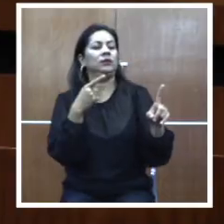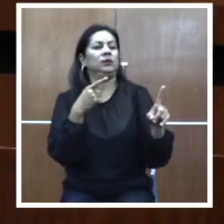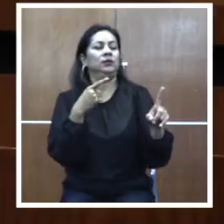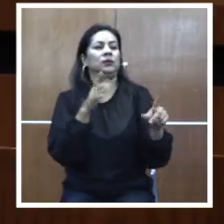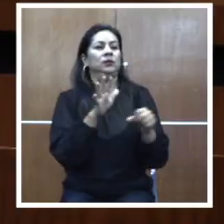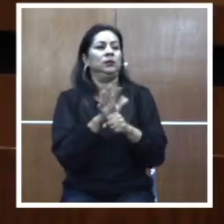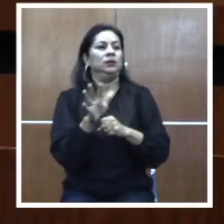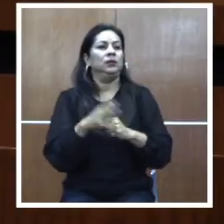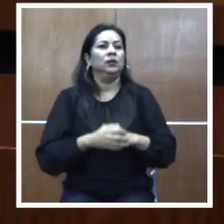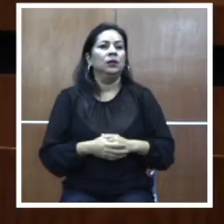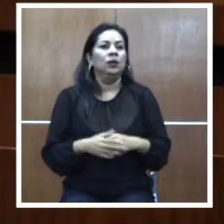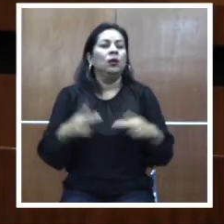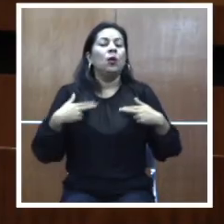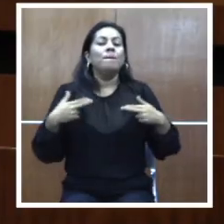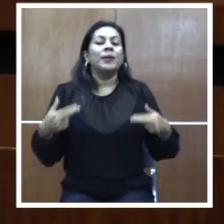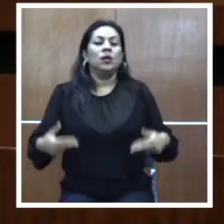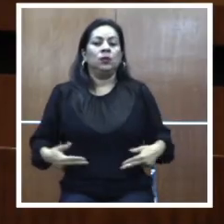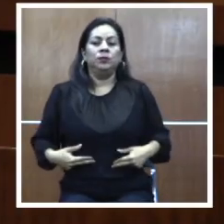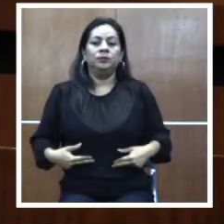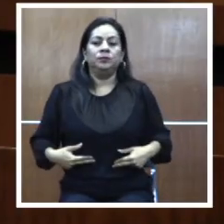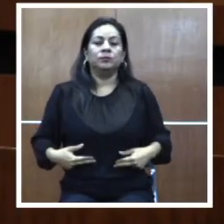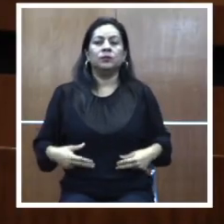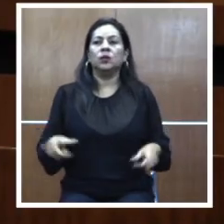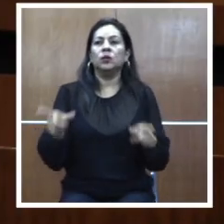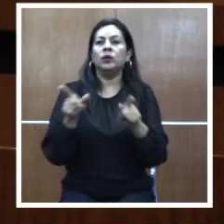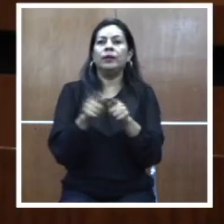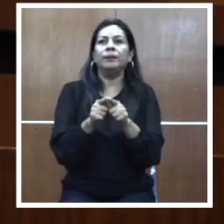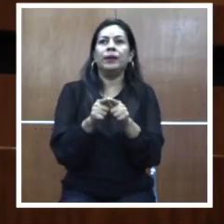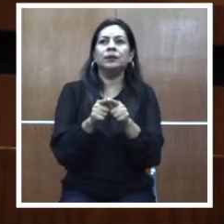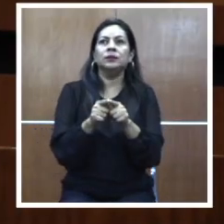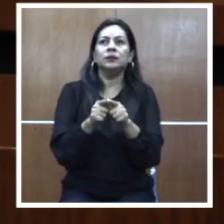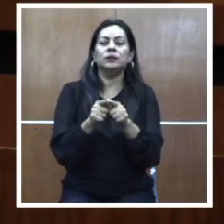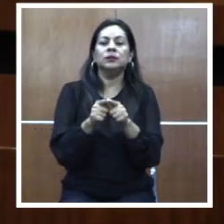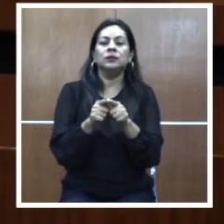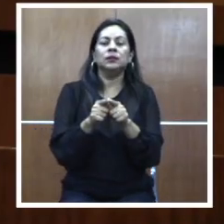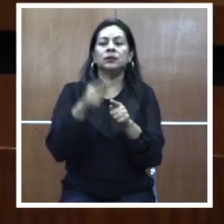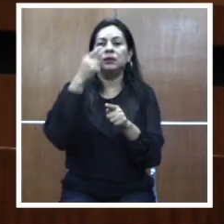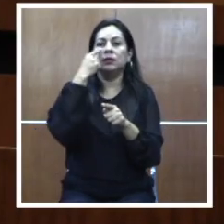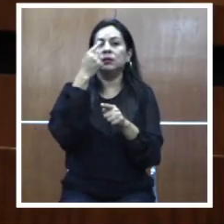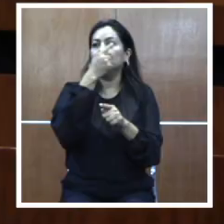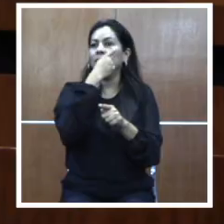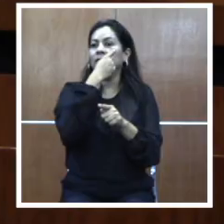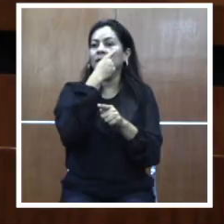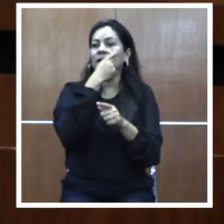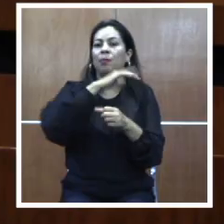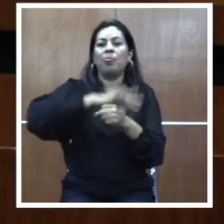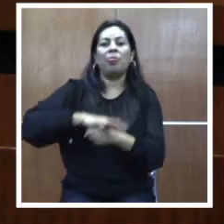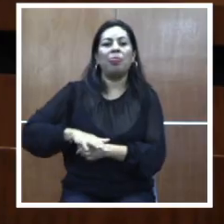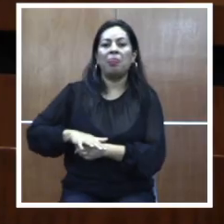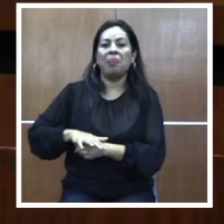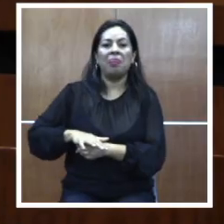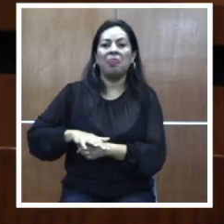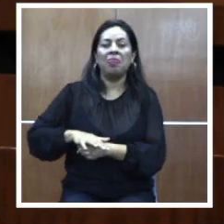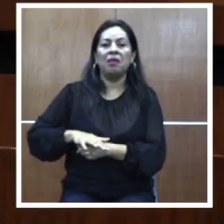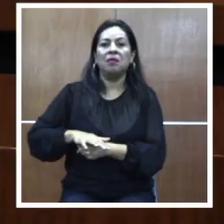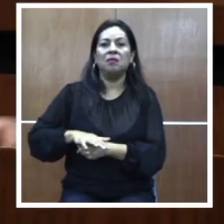con humanismo y no solamente desde el punto de vista de la represión.